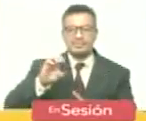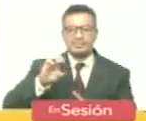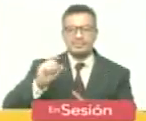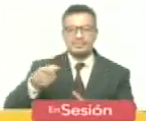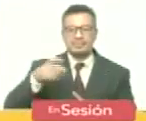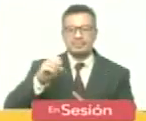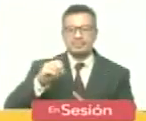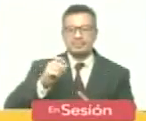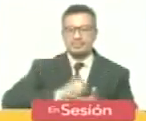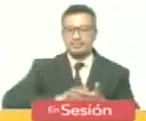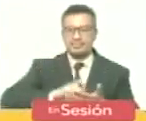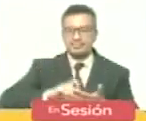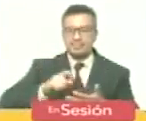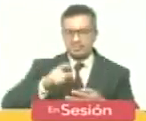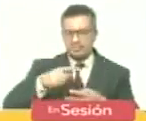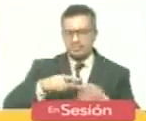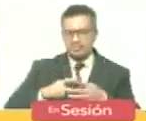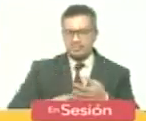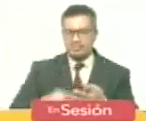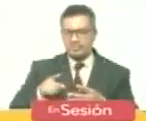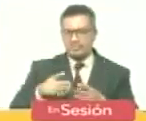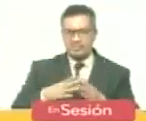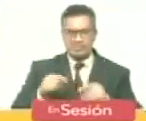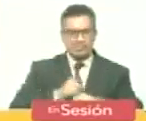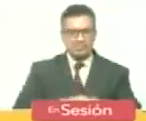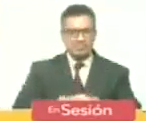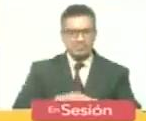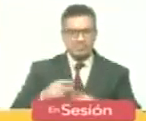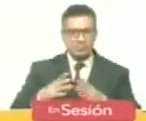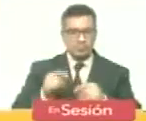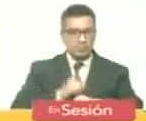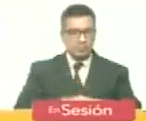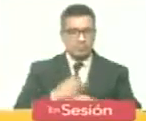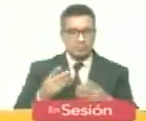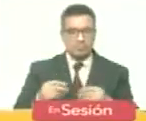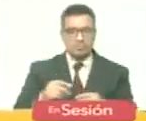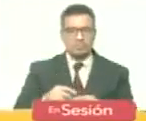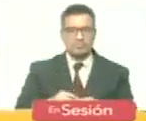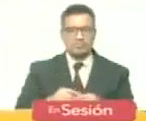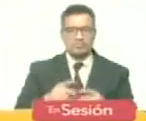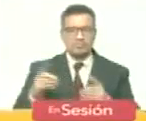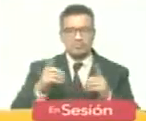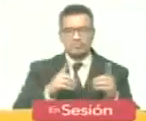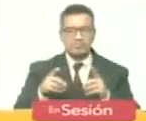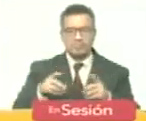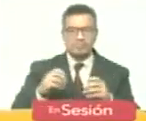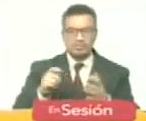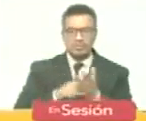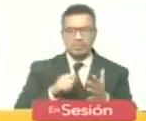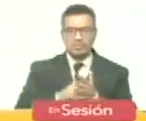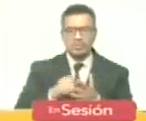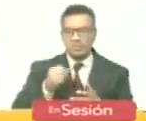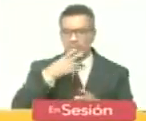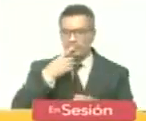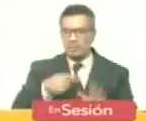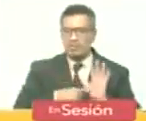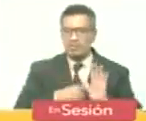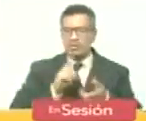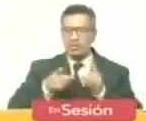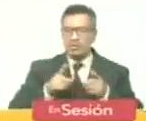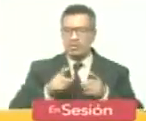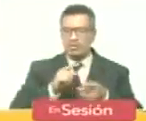He escrito algo aquí, pero dado las circunstancias del tiempo y de los debates que se han dado en estos puntos, es bueno precisar algunas